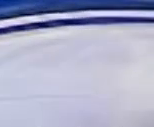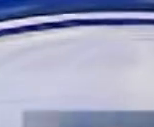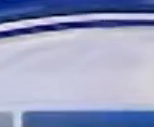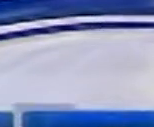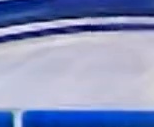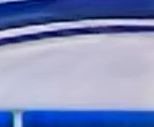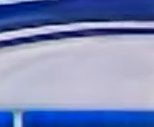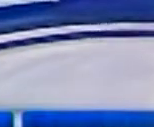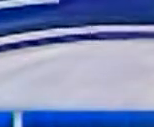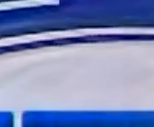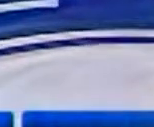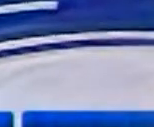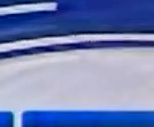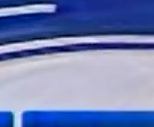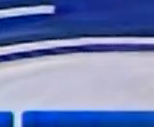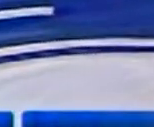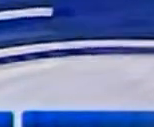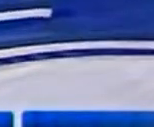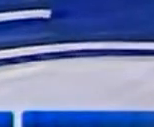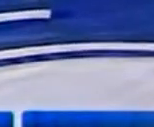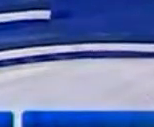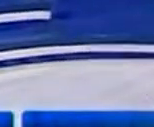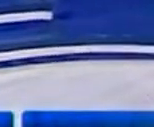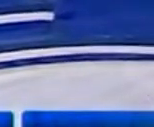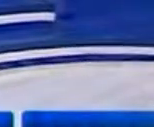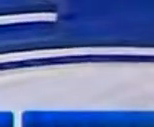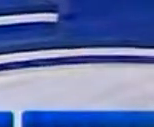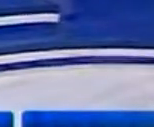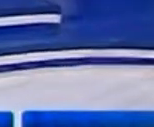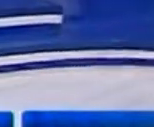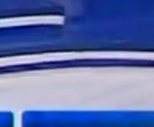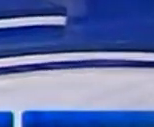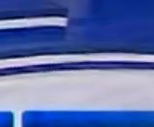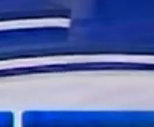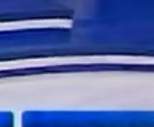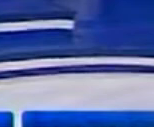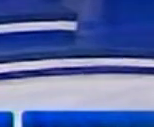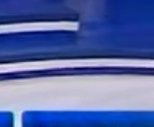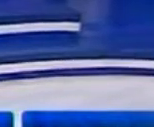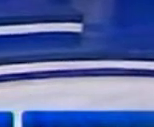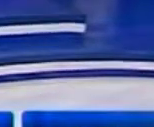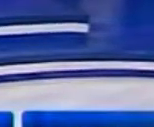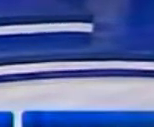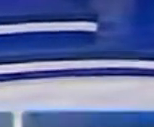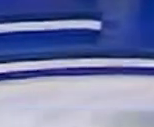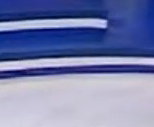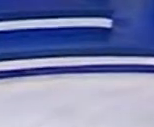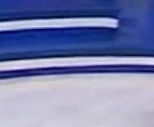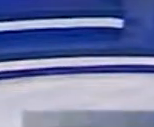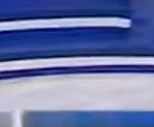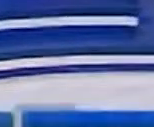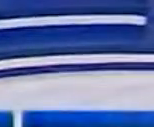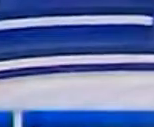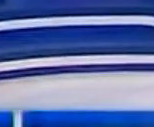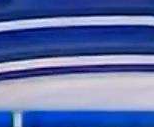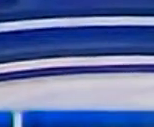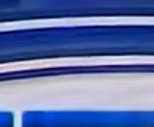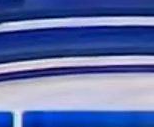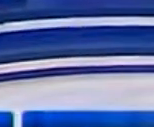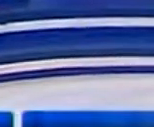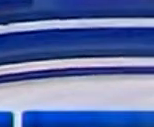Radio Tropicana, 96.5 FM en Guayas y Santa Elena, 98.7 en El Oro y por Excelencia